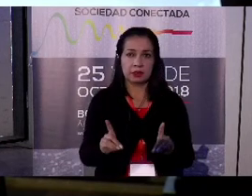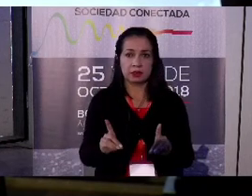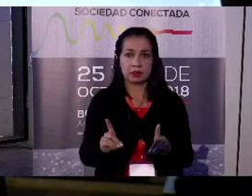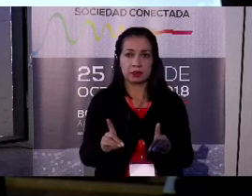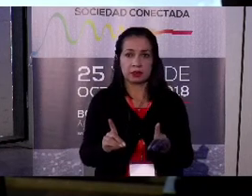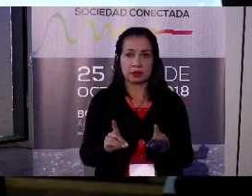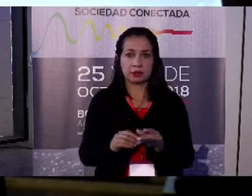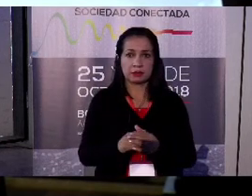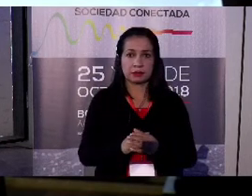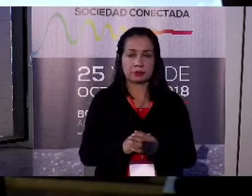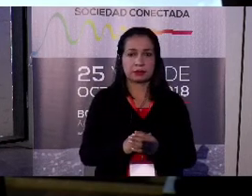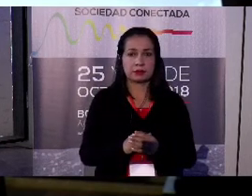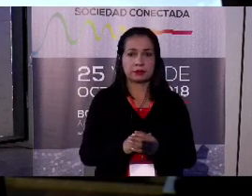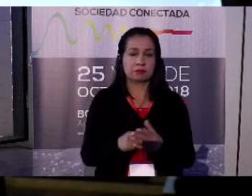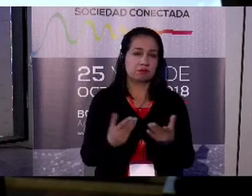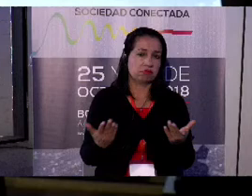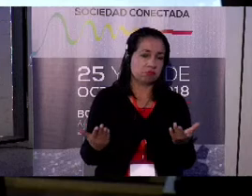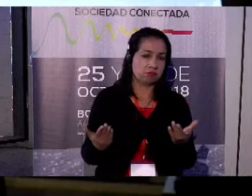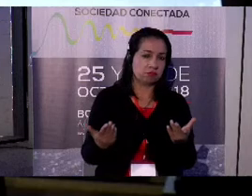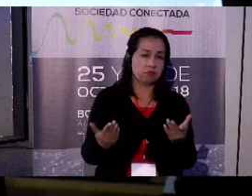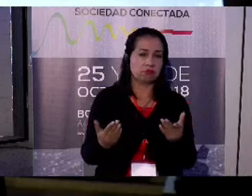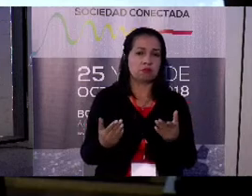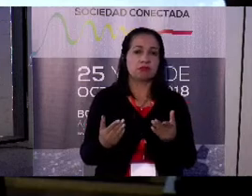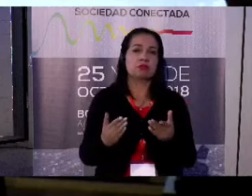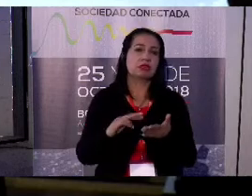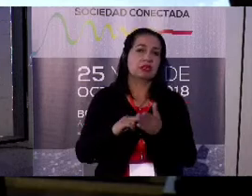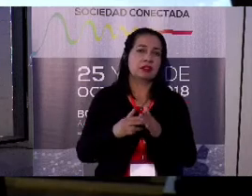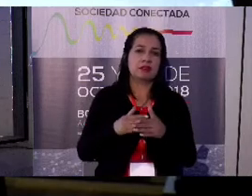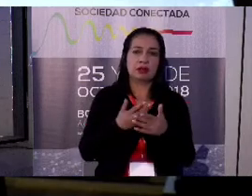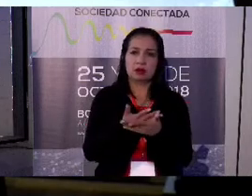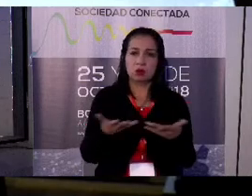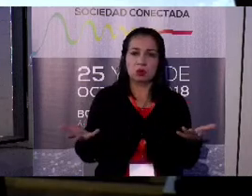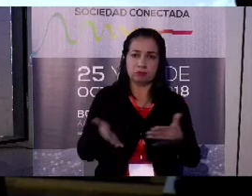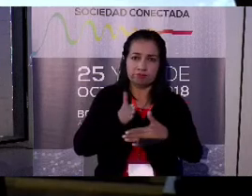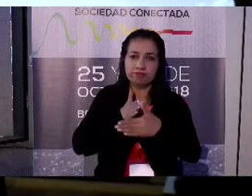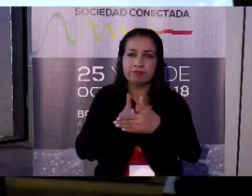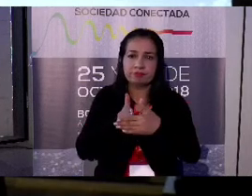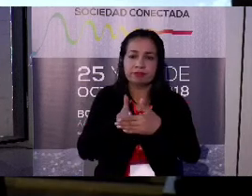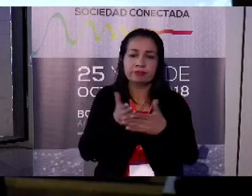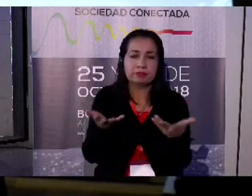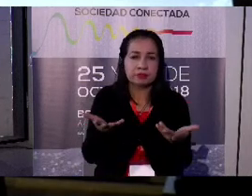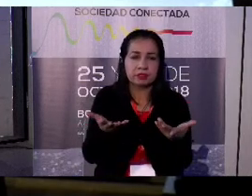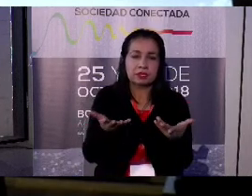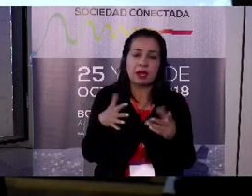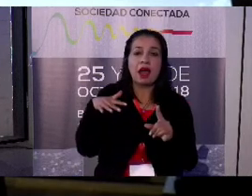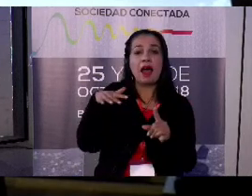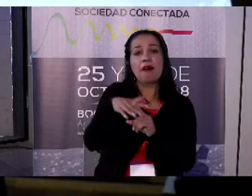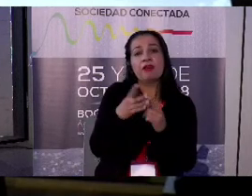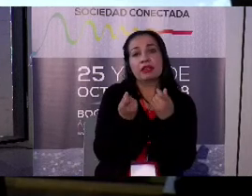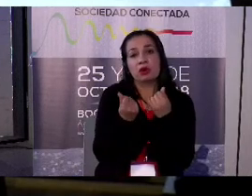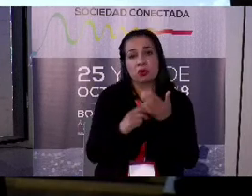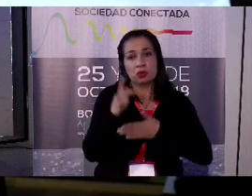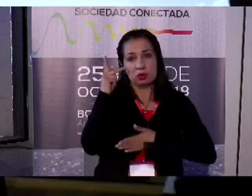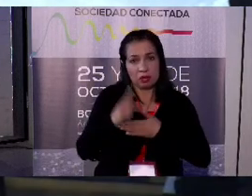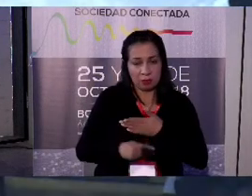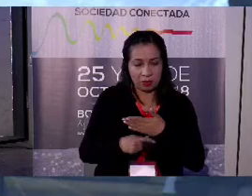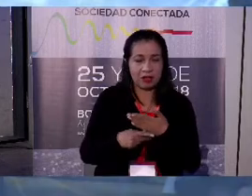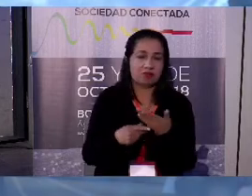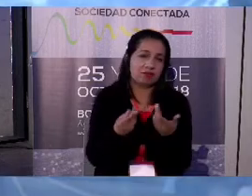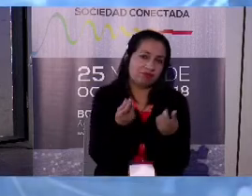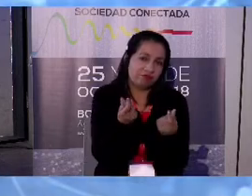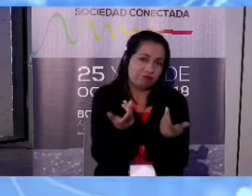decisiones que imponen restricciones y y afectan los costos de su proyecto